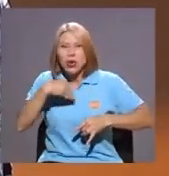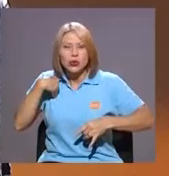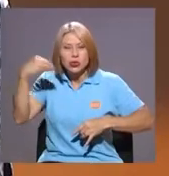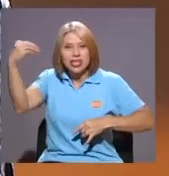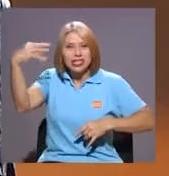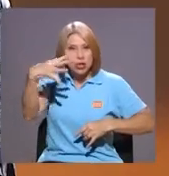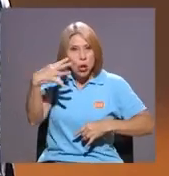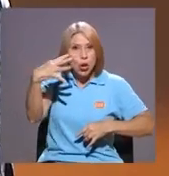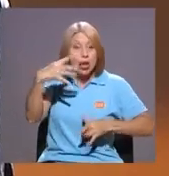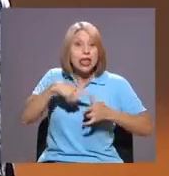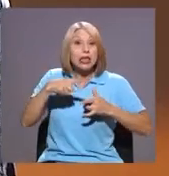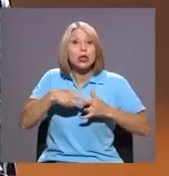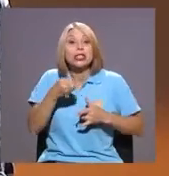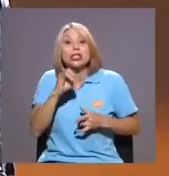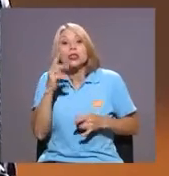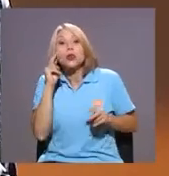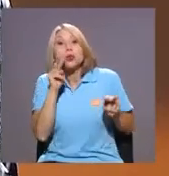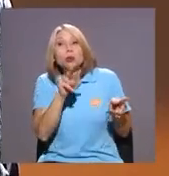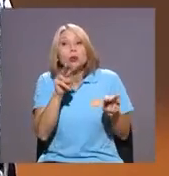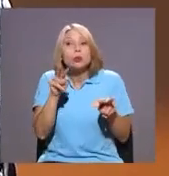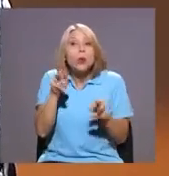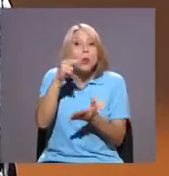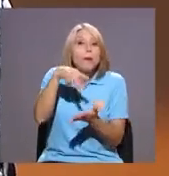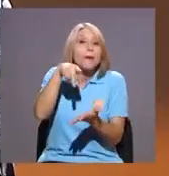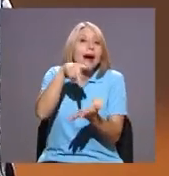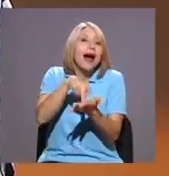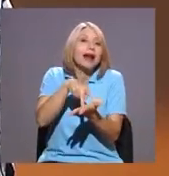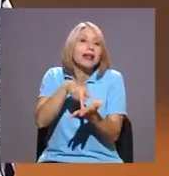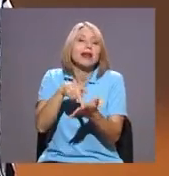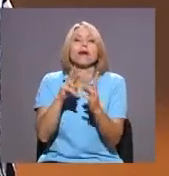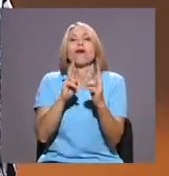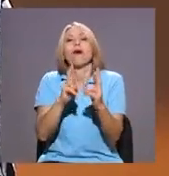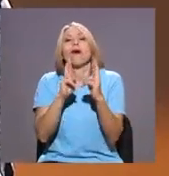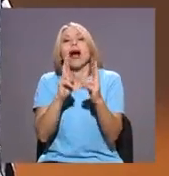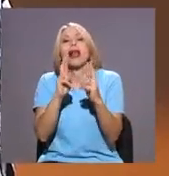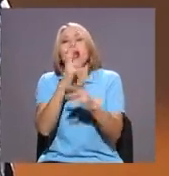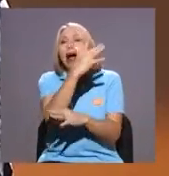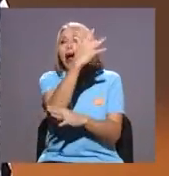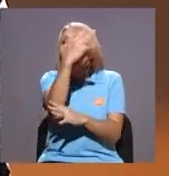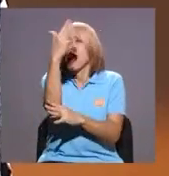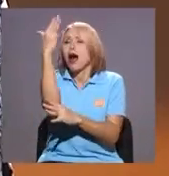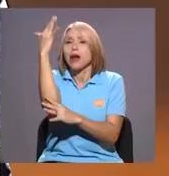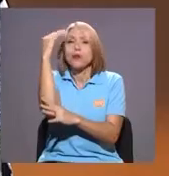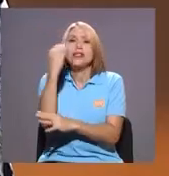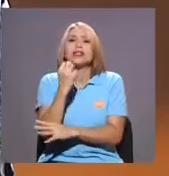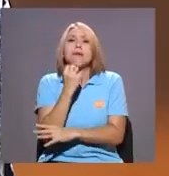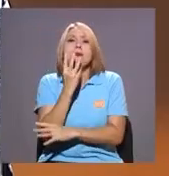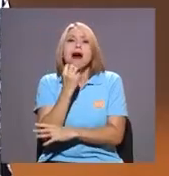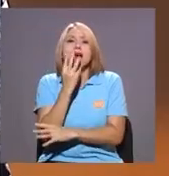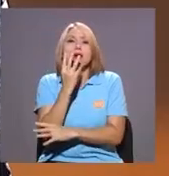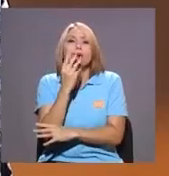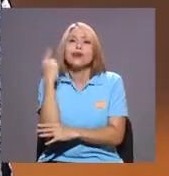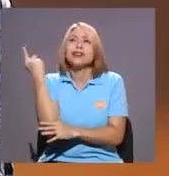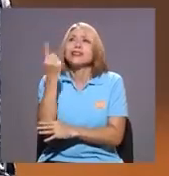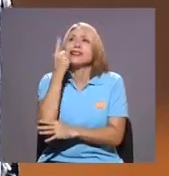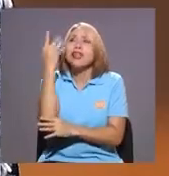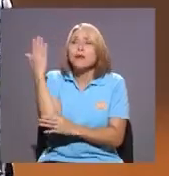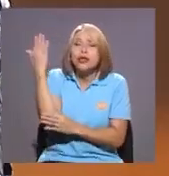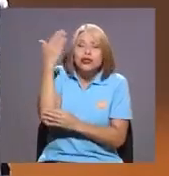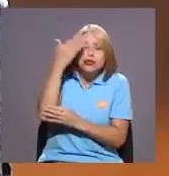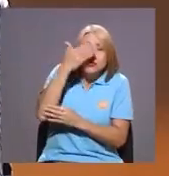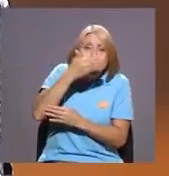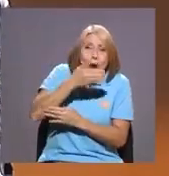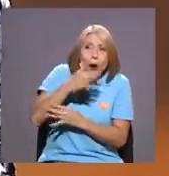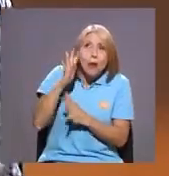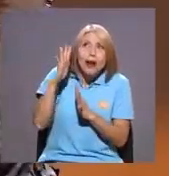un parque, ojalá unos arbolitos de mango, de estos que dan sombra siempre cuando está lloviendo, cuando está seco, en